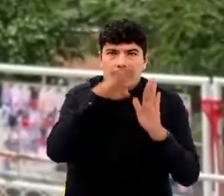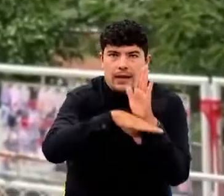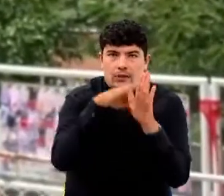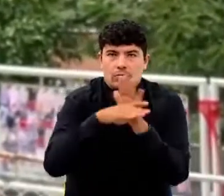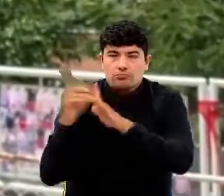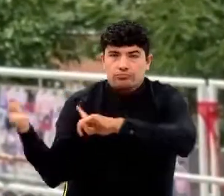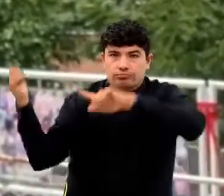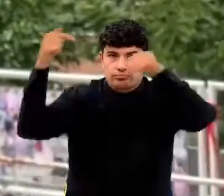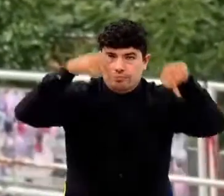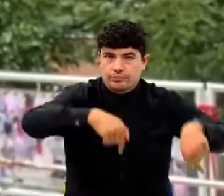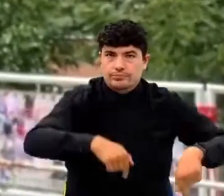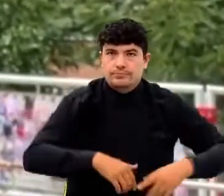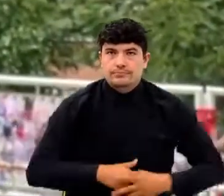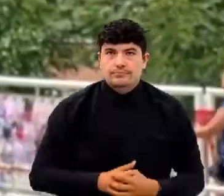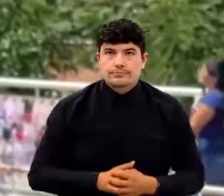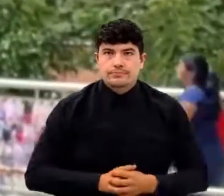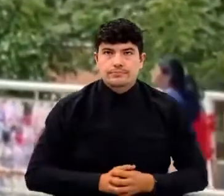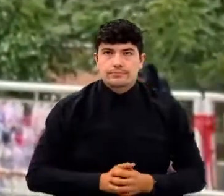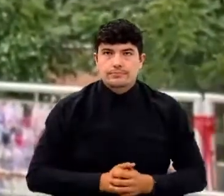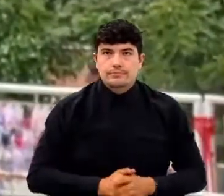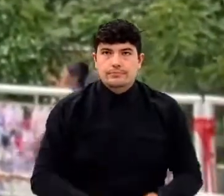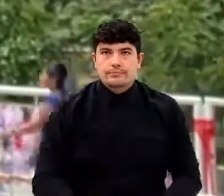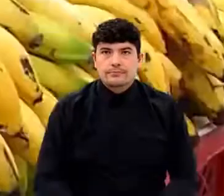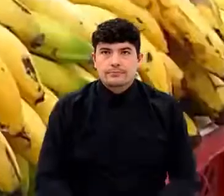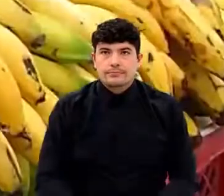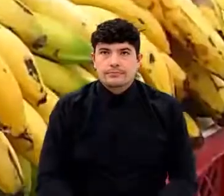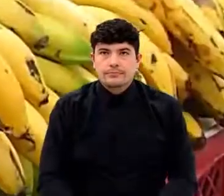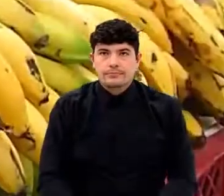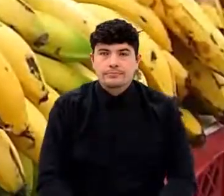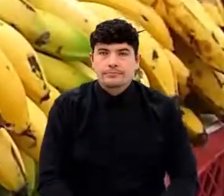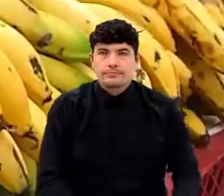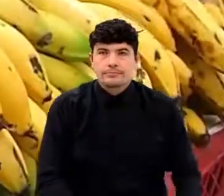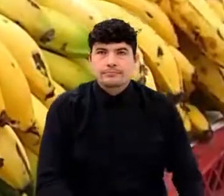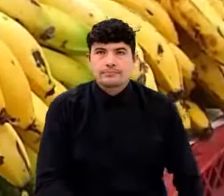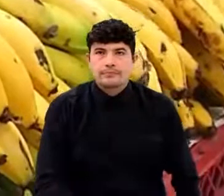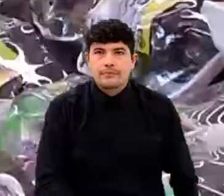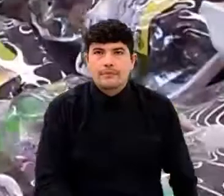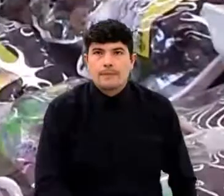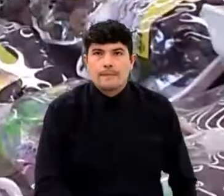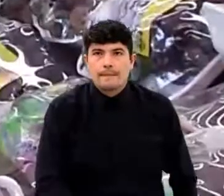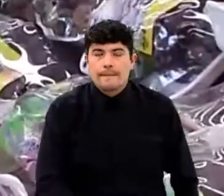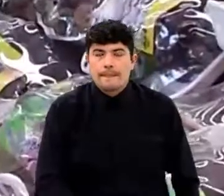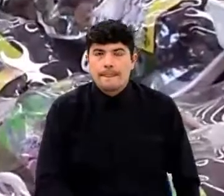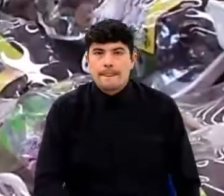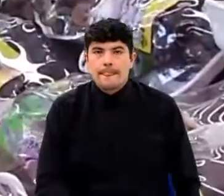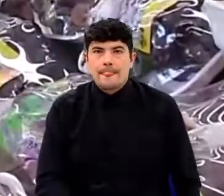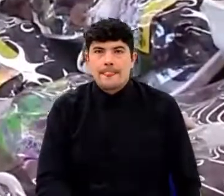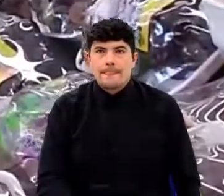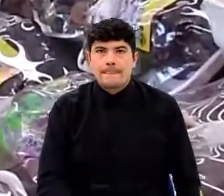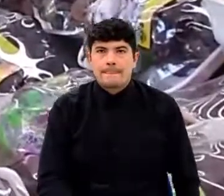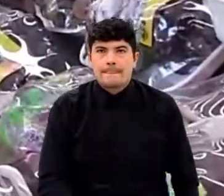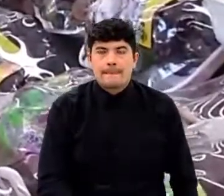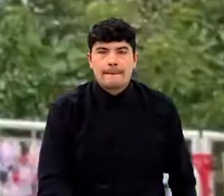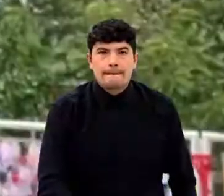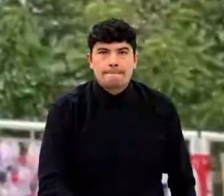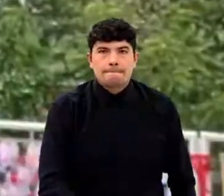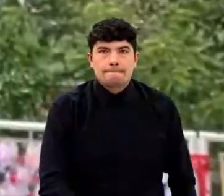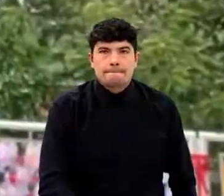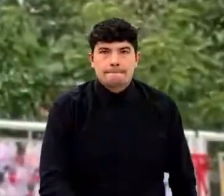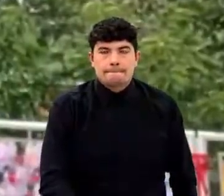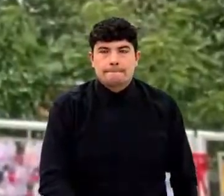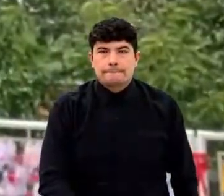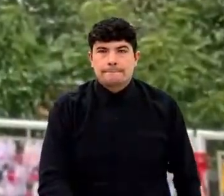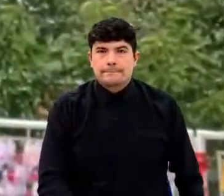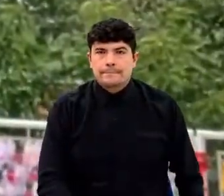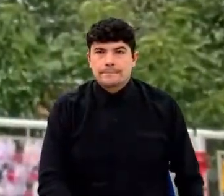que subsisten están vendiendo los mismos productos colombianos. Entonces, ¿qué van a comprar los colombianos en Venezuela? Lo mismo que están comprando en Cúcuta, es decir, ahí no hay nada. Ahí son grandes